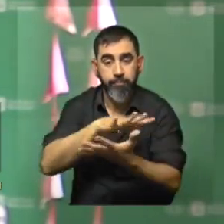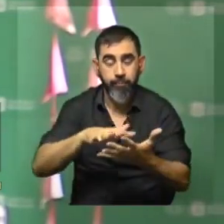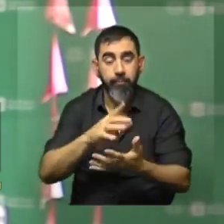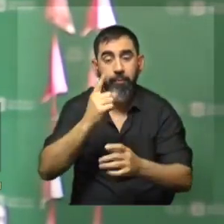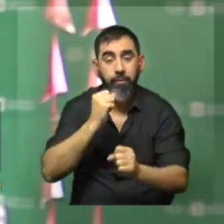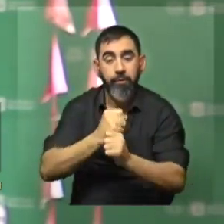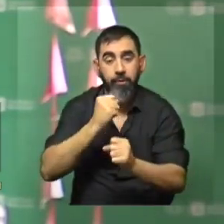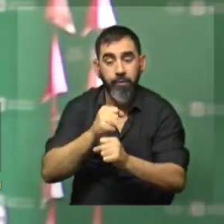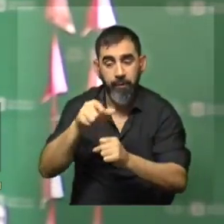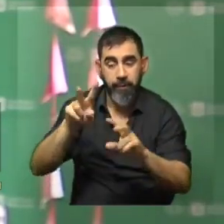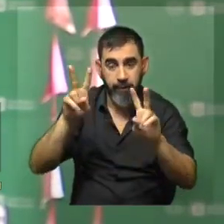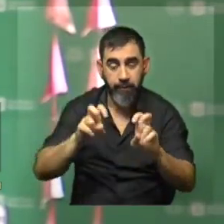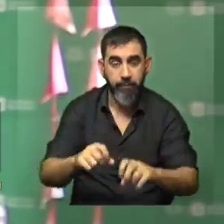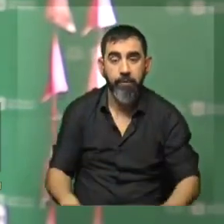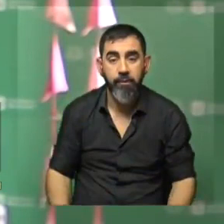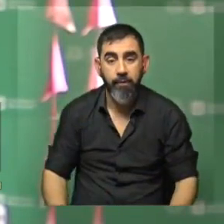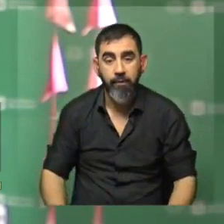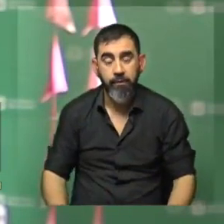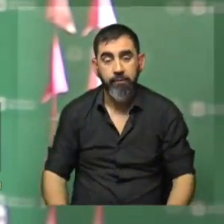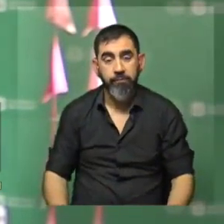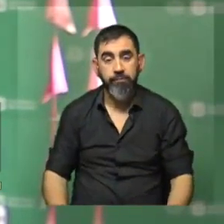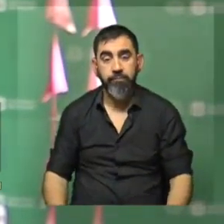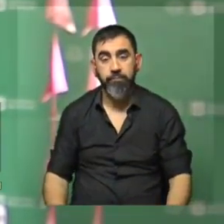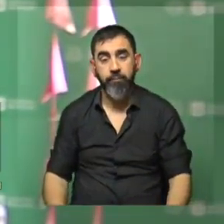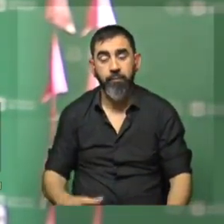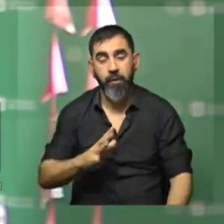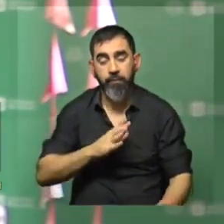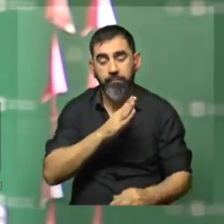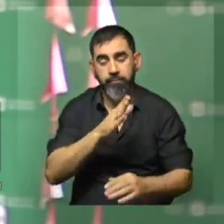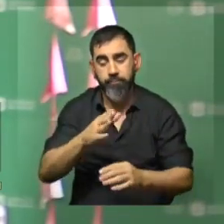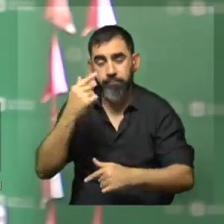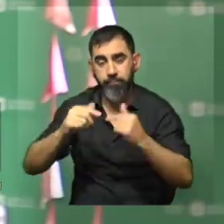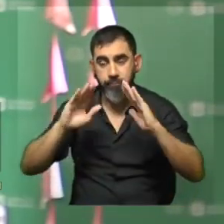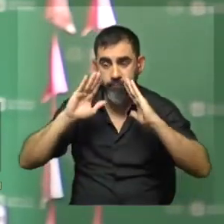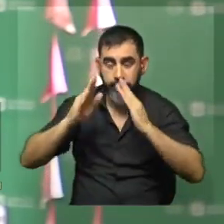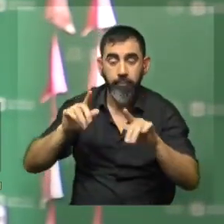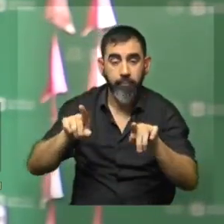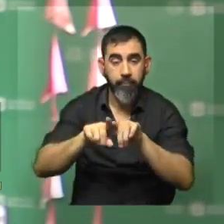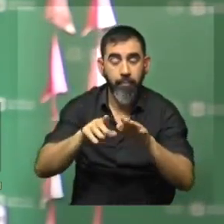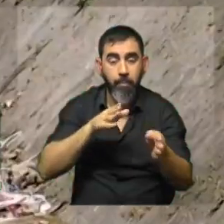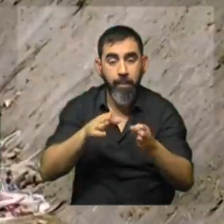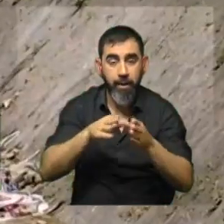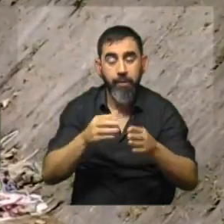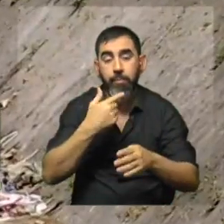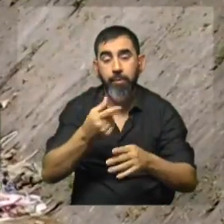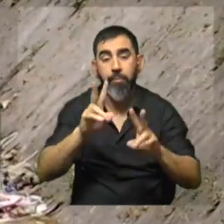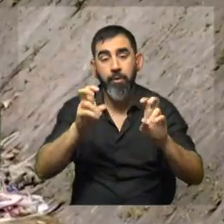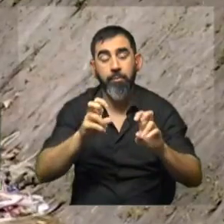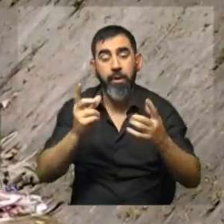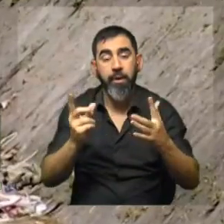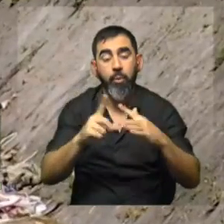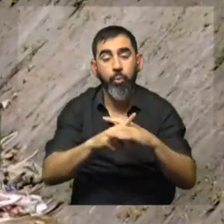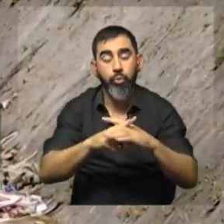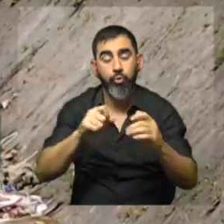tiempo trabajar sobre ella. Y trabajar sobre ella tiene muchísimas aristas que se están abordando en paralelo. Tiene que ver con el tema de la inclusión